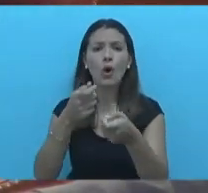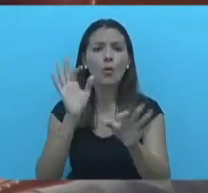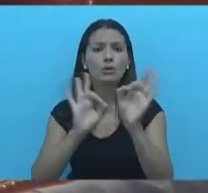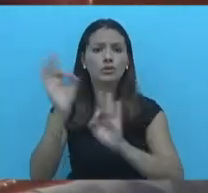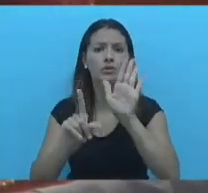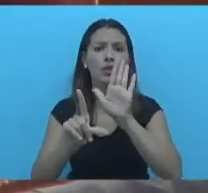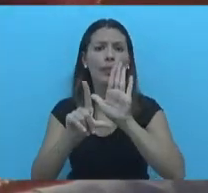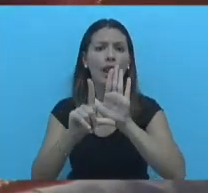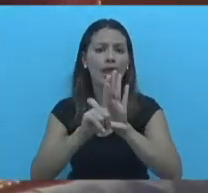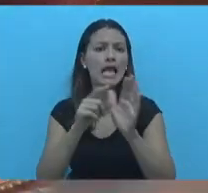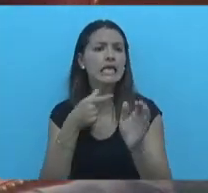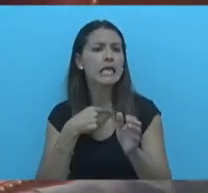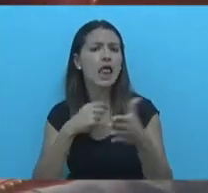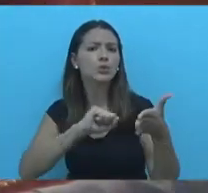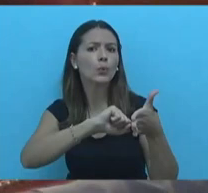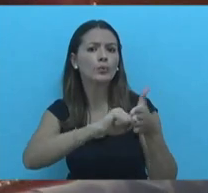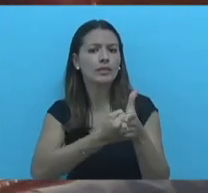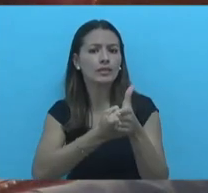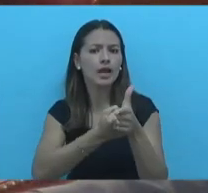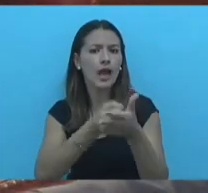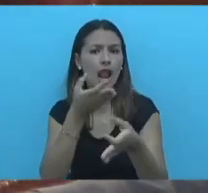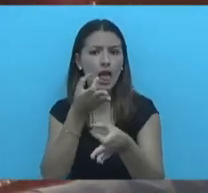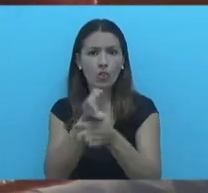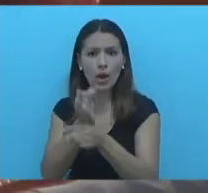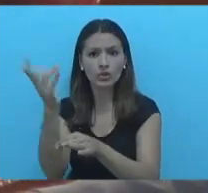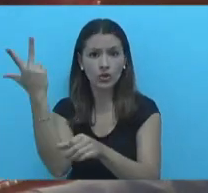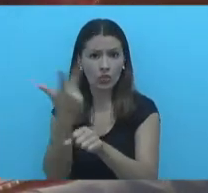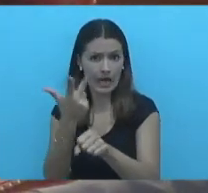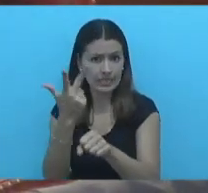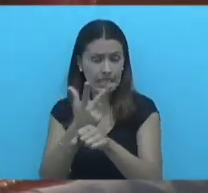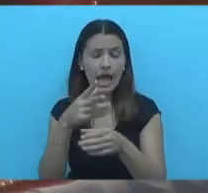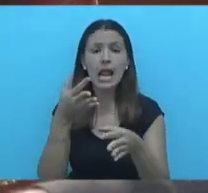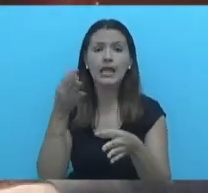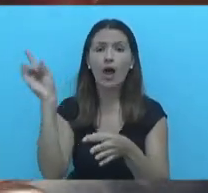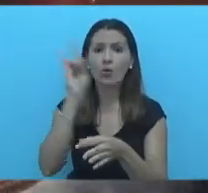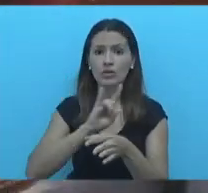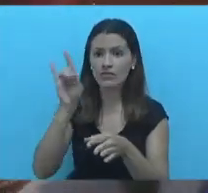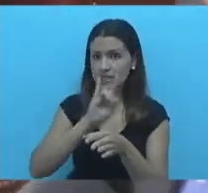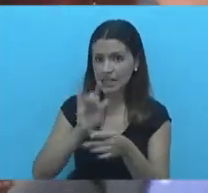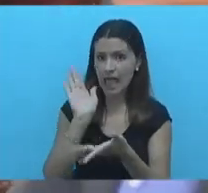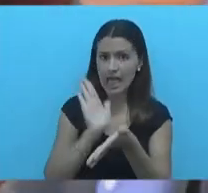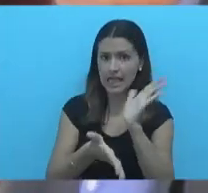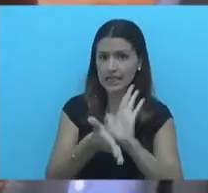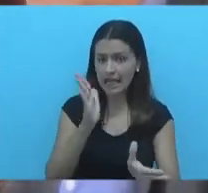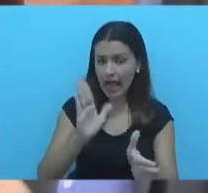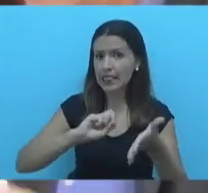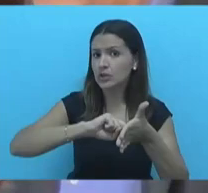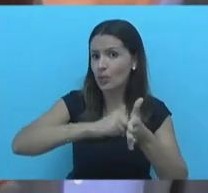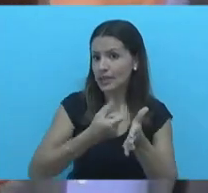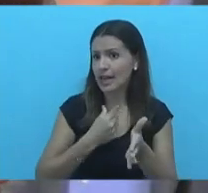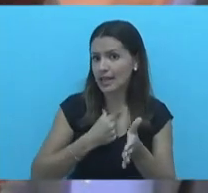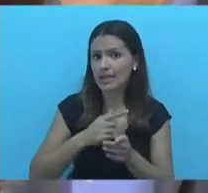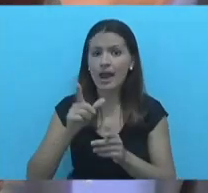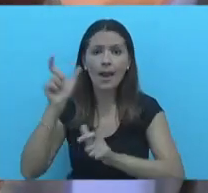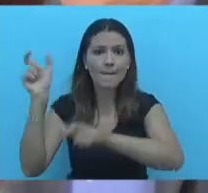acceso igualitario y gratuito a la educación terciaria y universitaria a inmigrantes que no tengan la